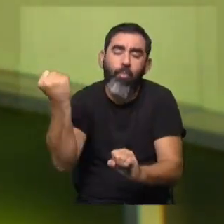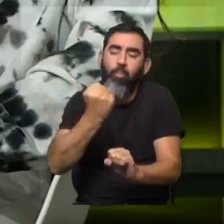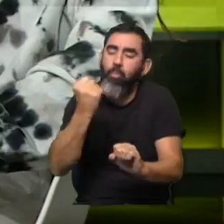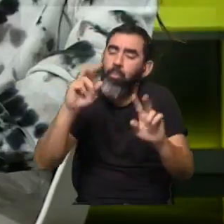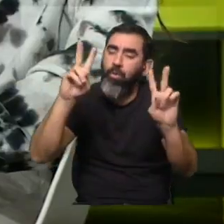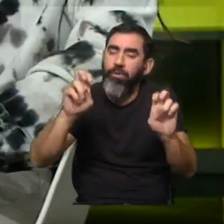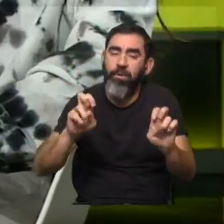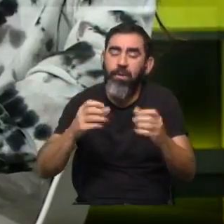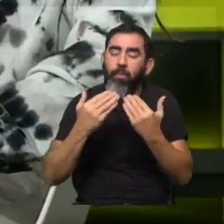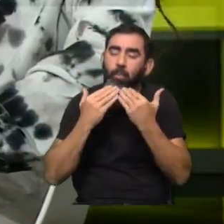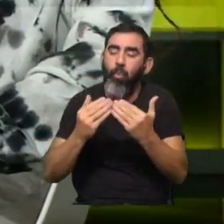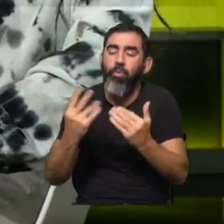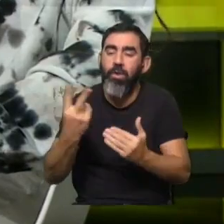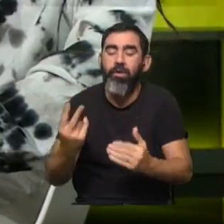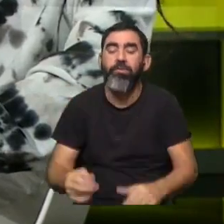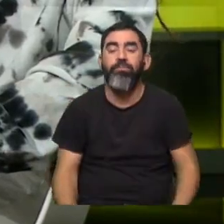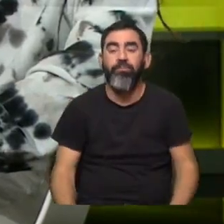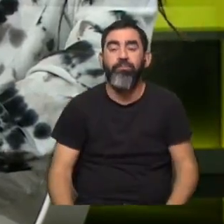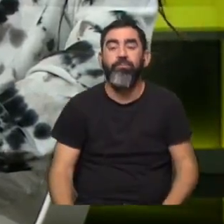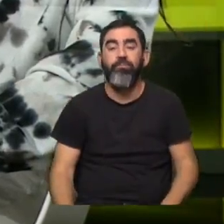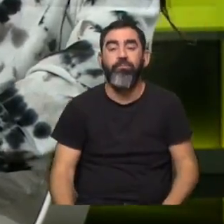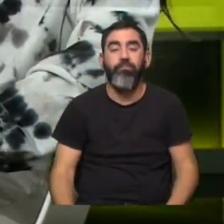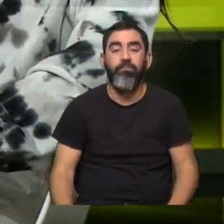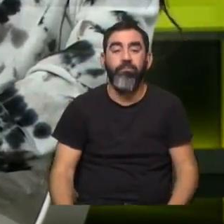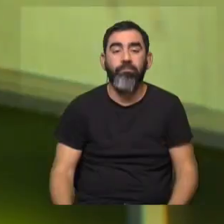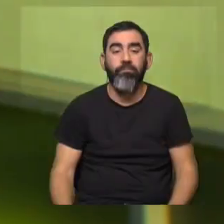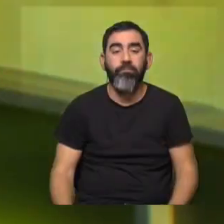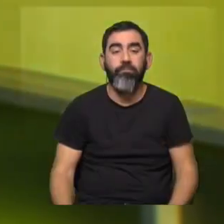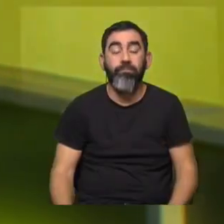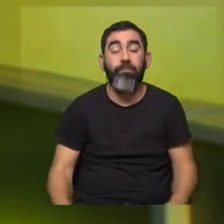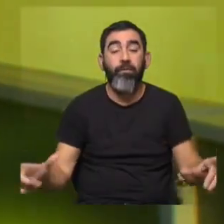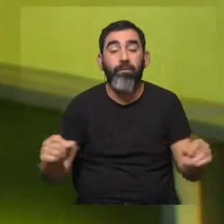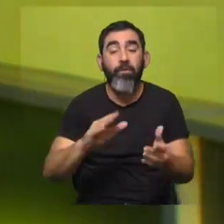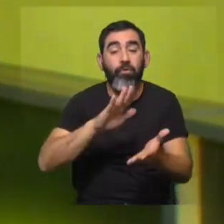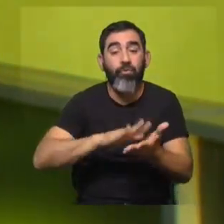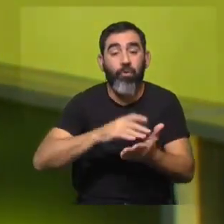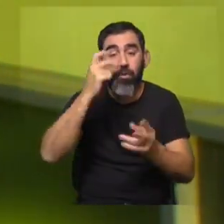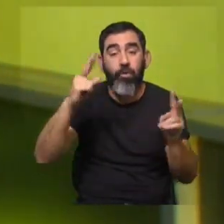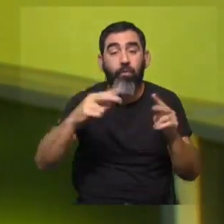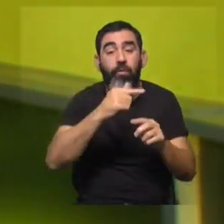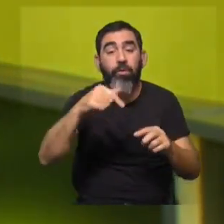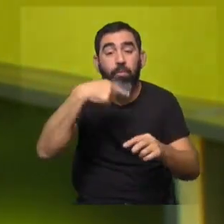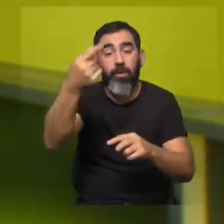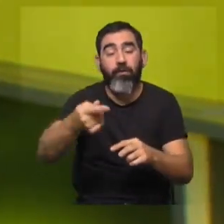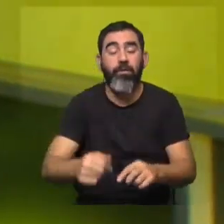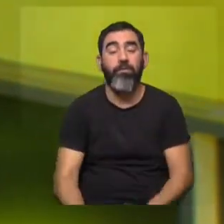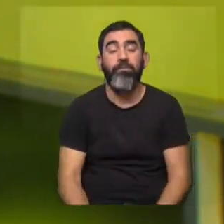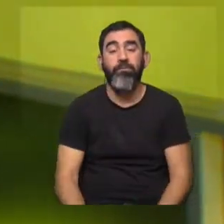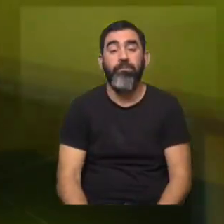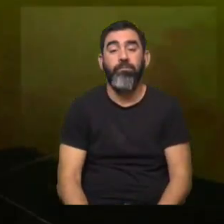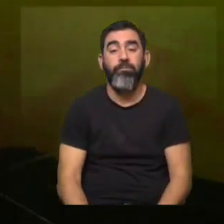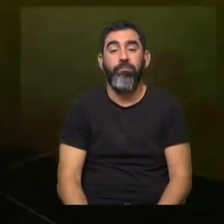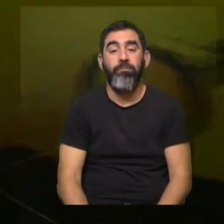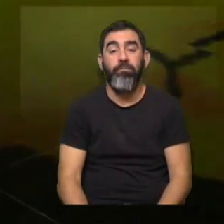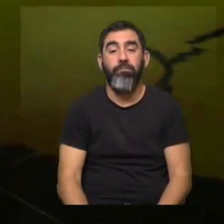afuera. Así que muchas gracias por venir a Sobre Ciencia. A ustedes. Gracias a ti. Hasta pronto. Cerramos el programa, nos vemos la semana que viene aquí en TV Ciudad.